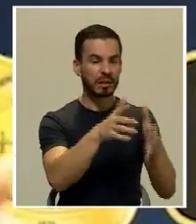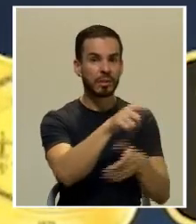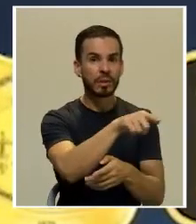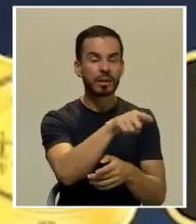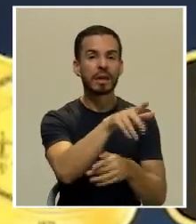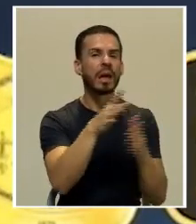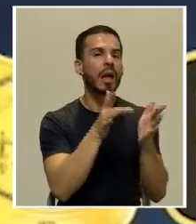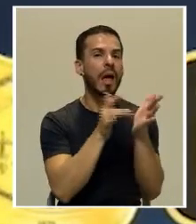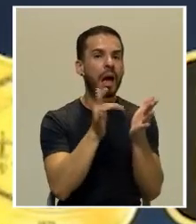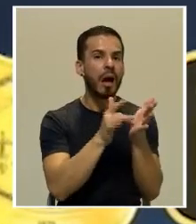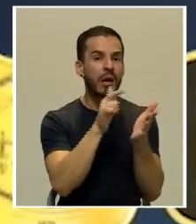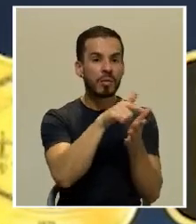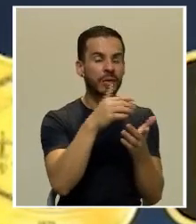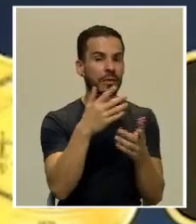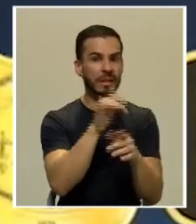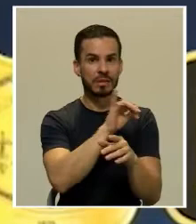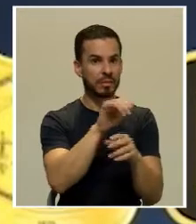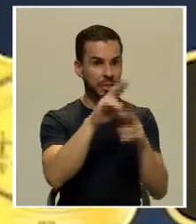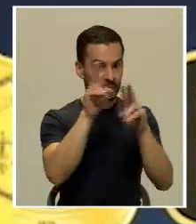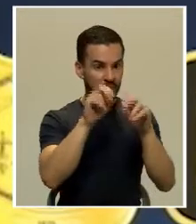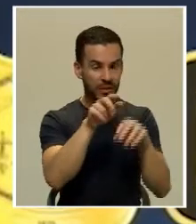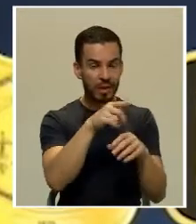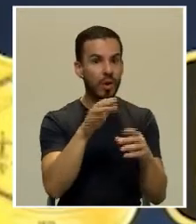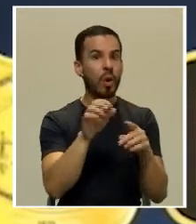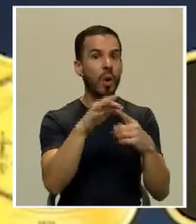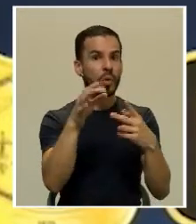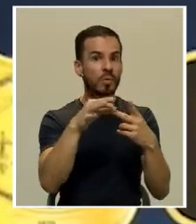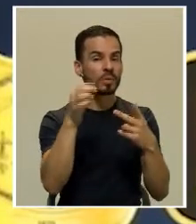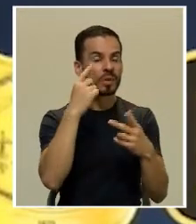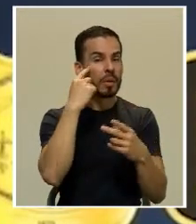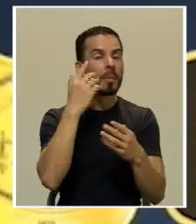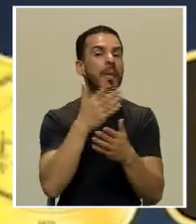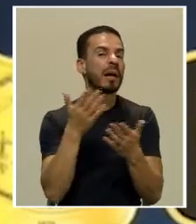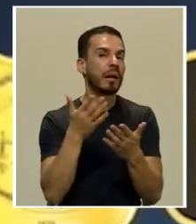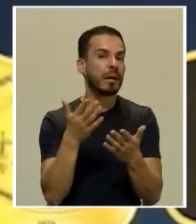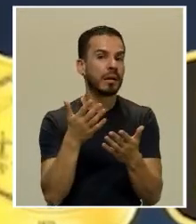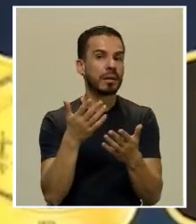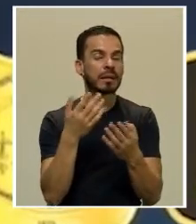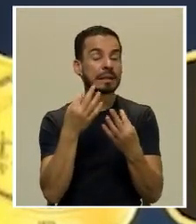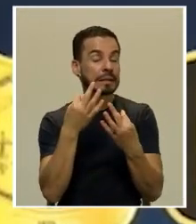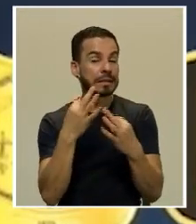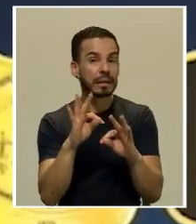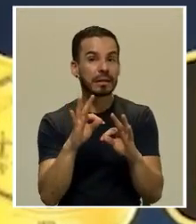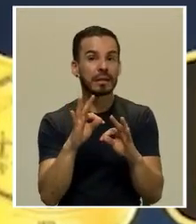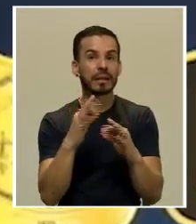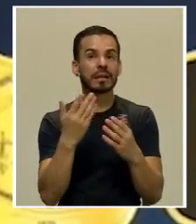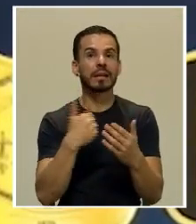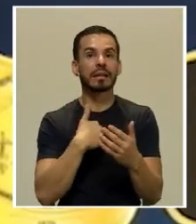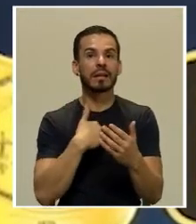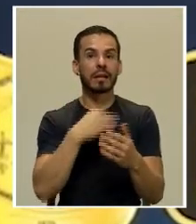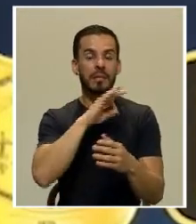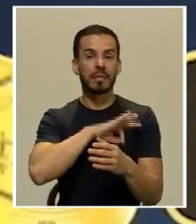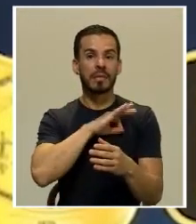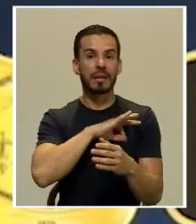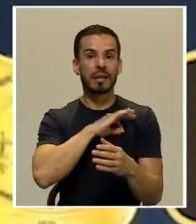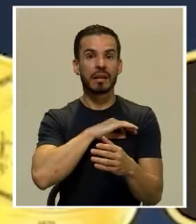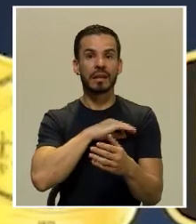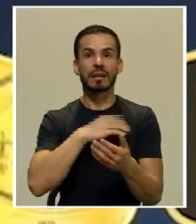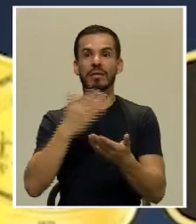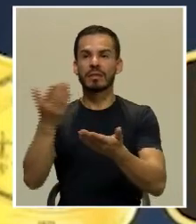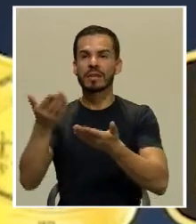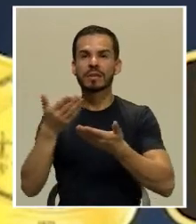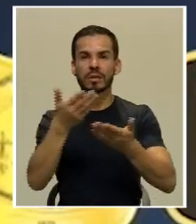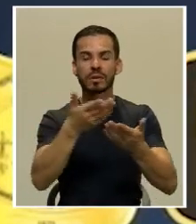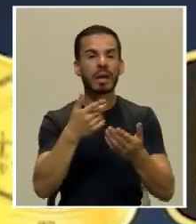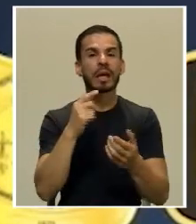que aprovechan esas mismas facilidades y esas mismas opciones para tratar de obtener beneficios patrimoniales